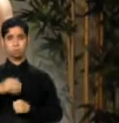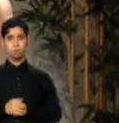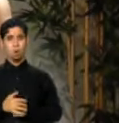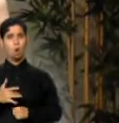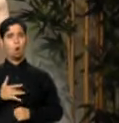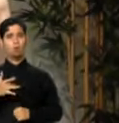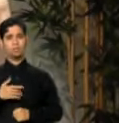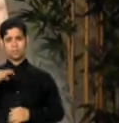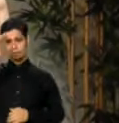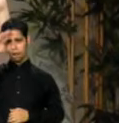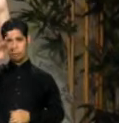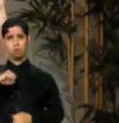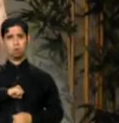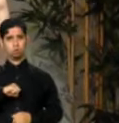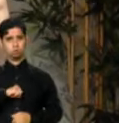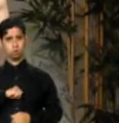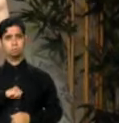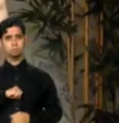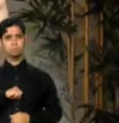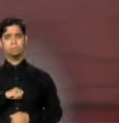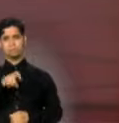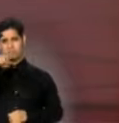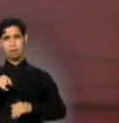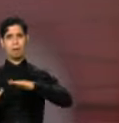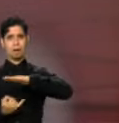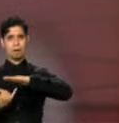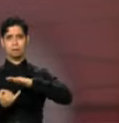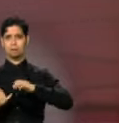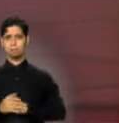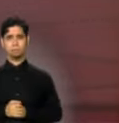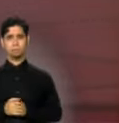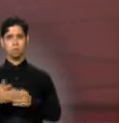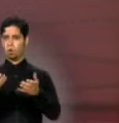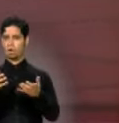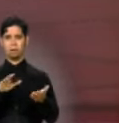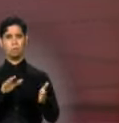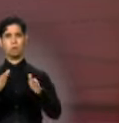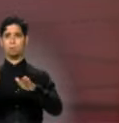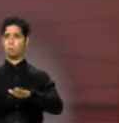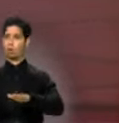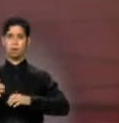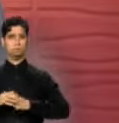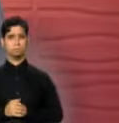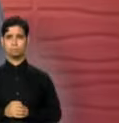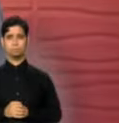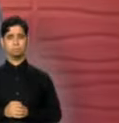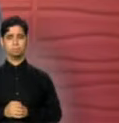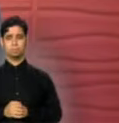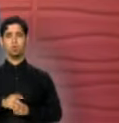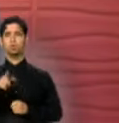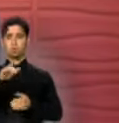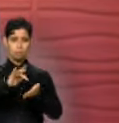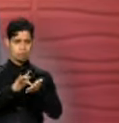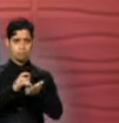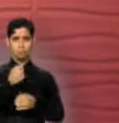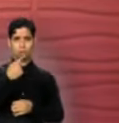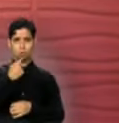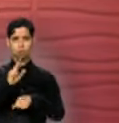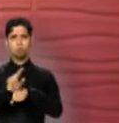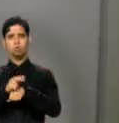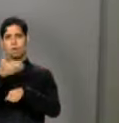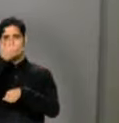tienes síntomas como fiebre o tos, también debes aislarte. No queremos que pagues las consecuencias de este virus con tu vida. Toma tus medicamentos y